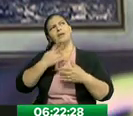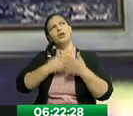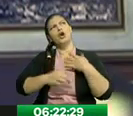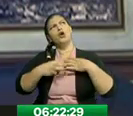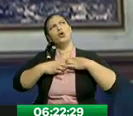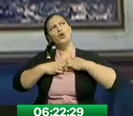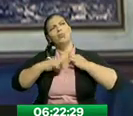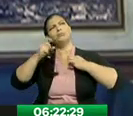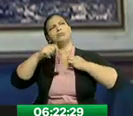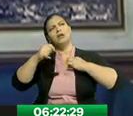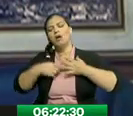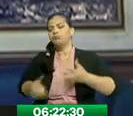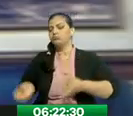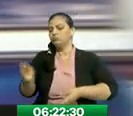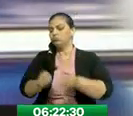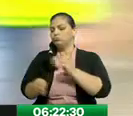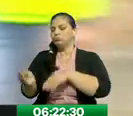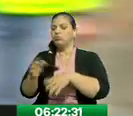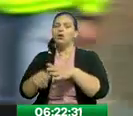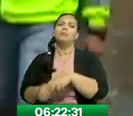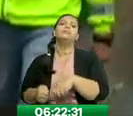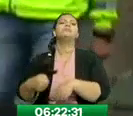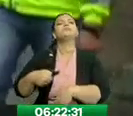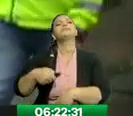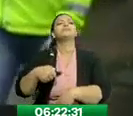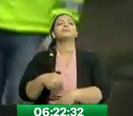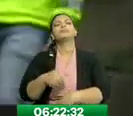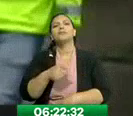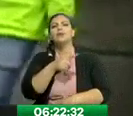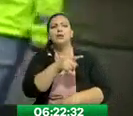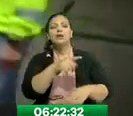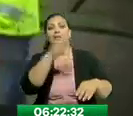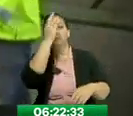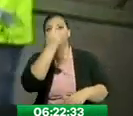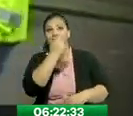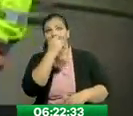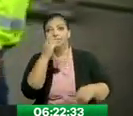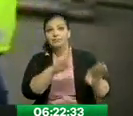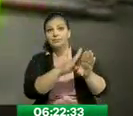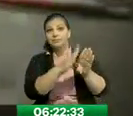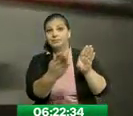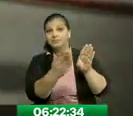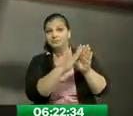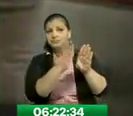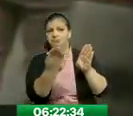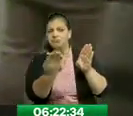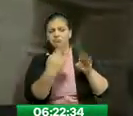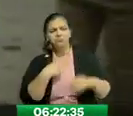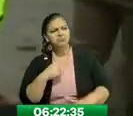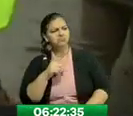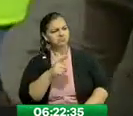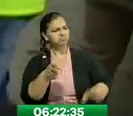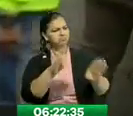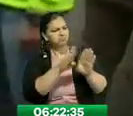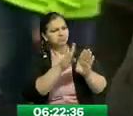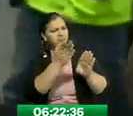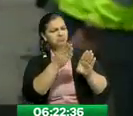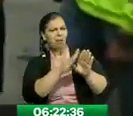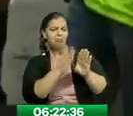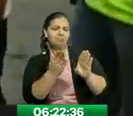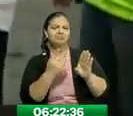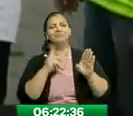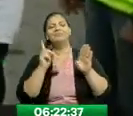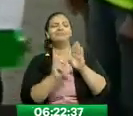en una camilla, corrieron y lo escondieron. Las investigaciones se ejecutaron y a casi un año de cumplirse este lamentable deceso,